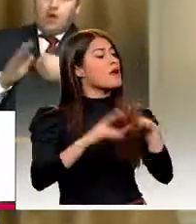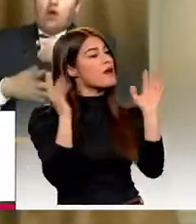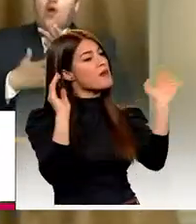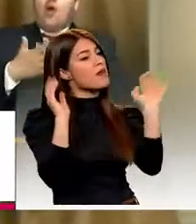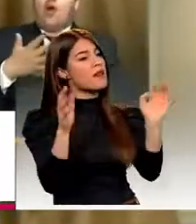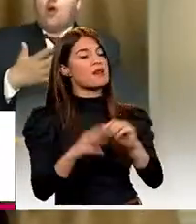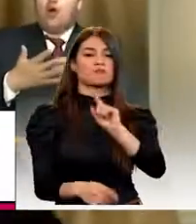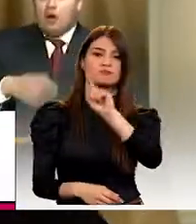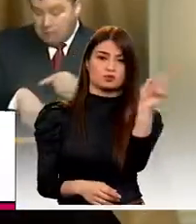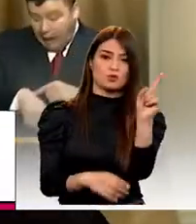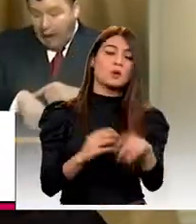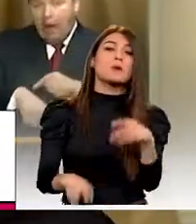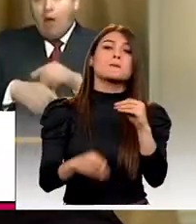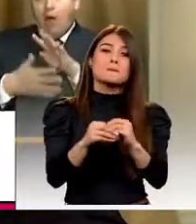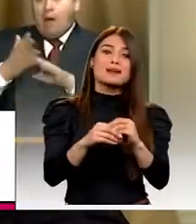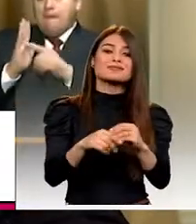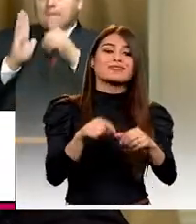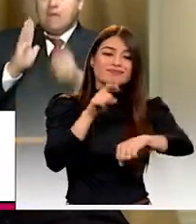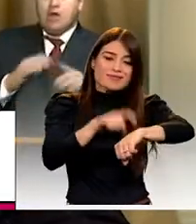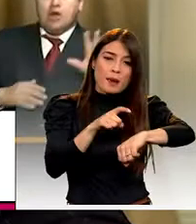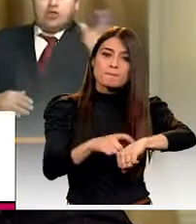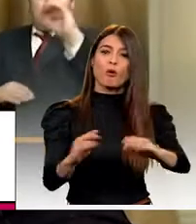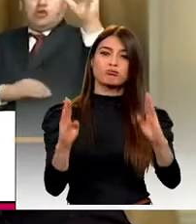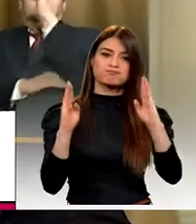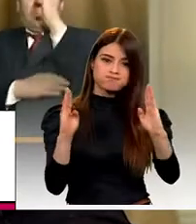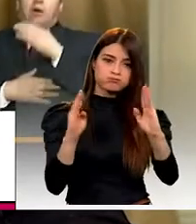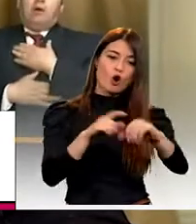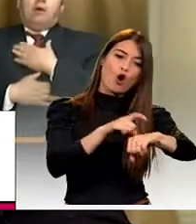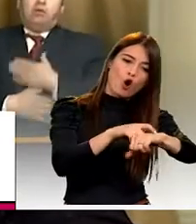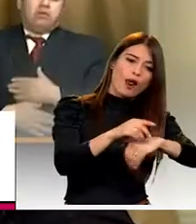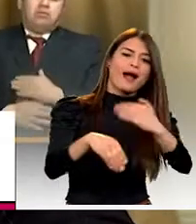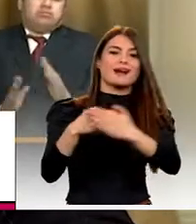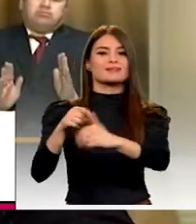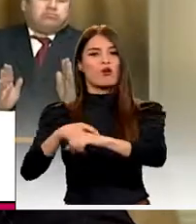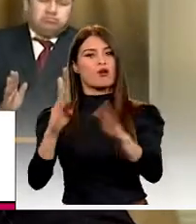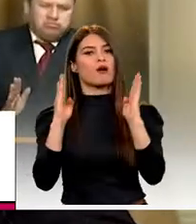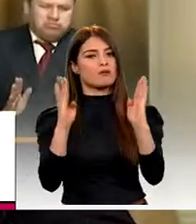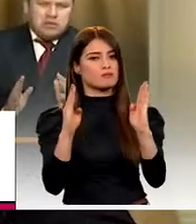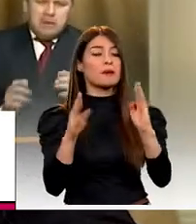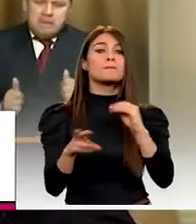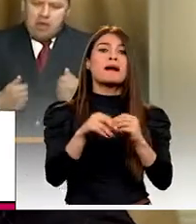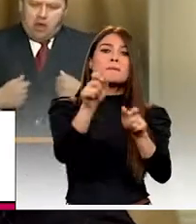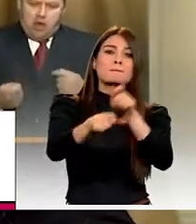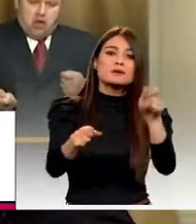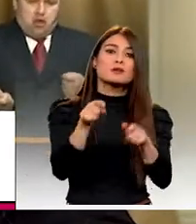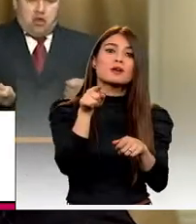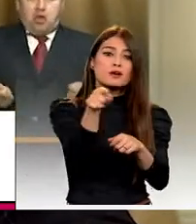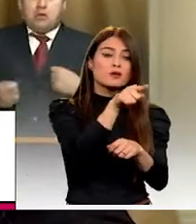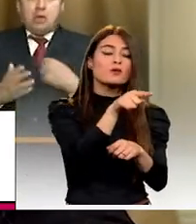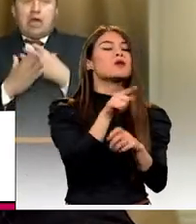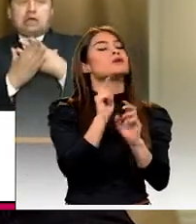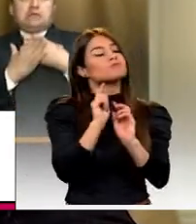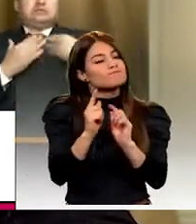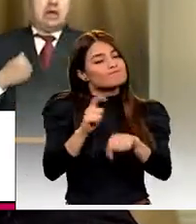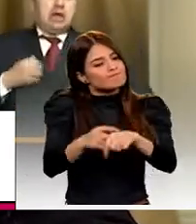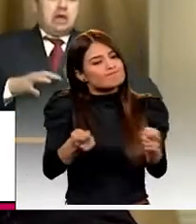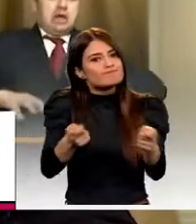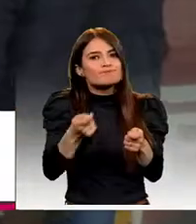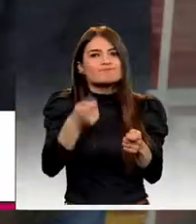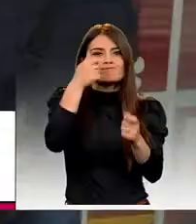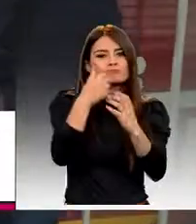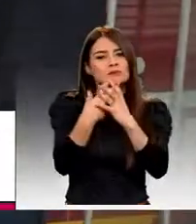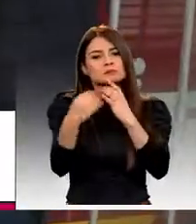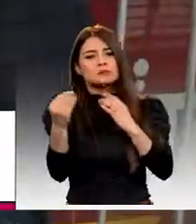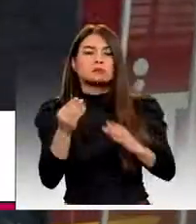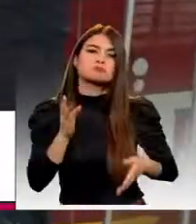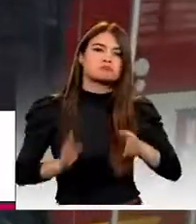horarias, por supuesto, y que todos los colombianos, de una manera muy controlada, puedan salir a hacer esa actividad física.